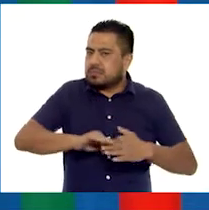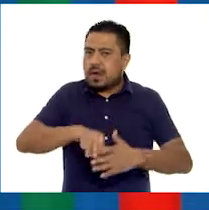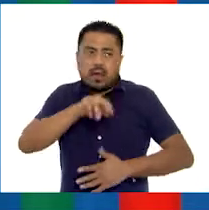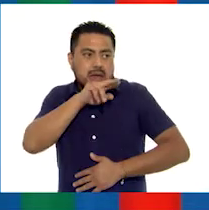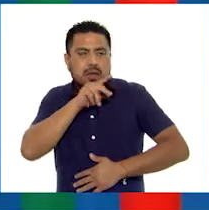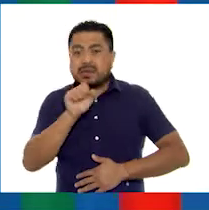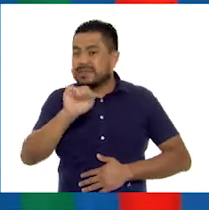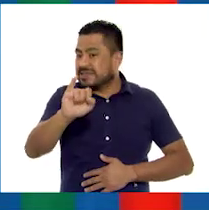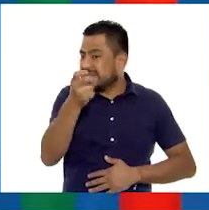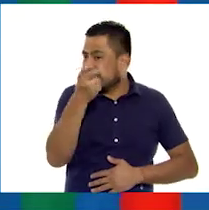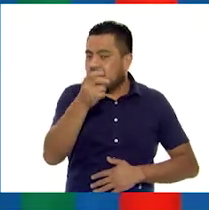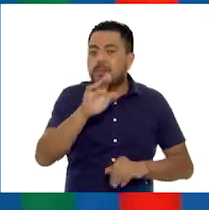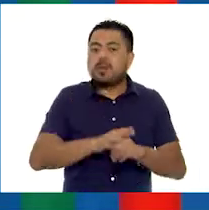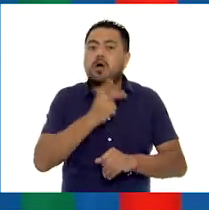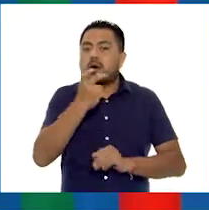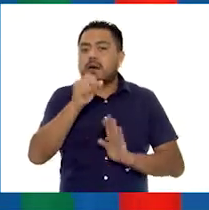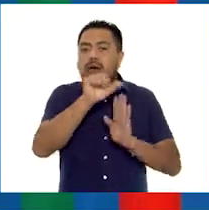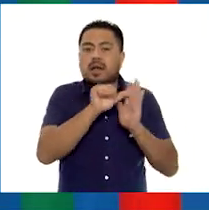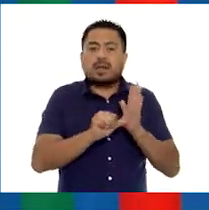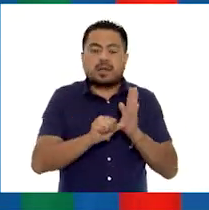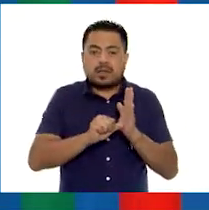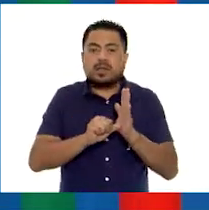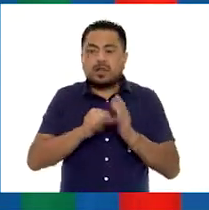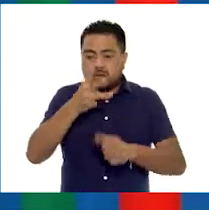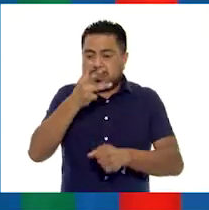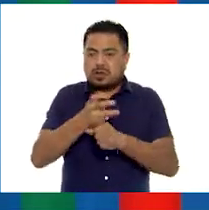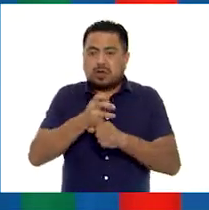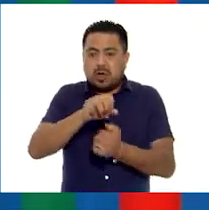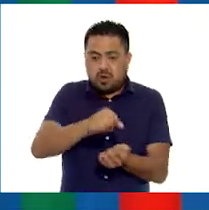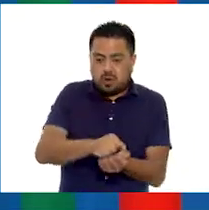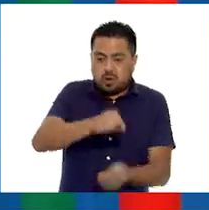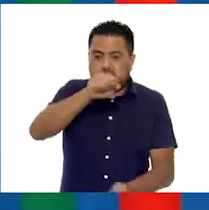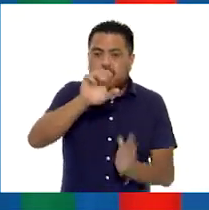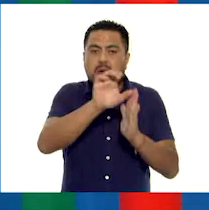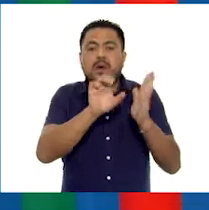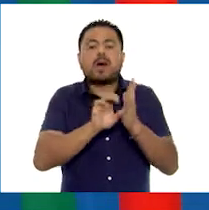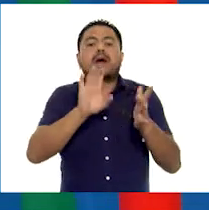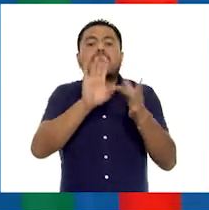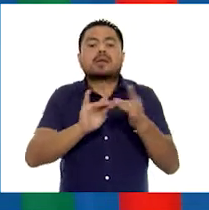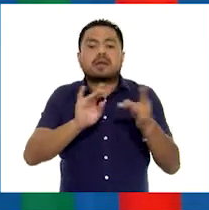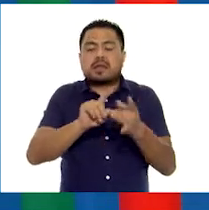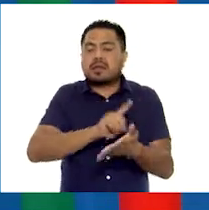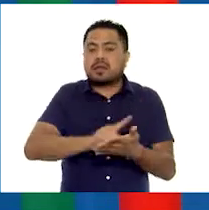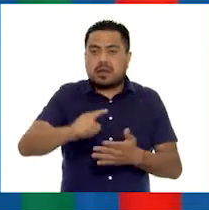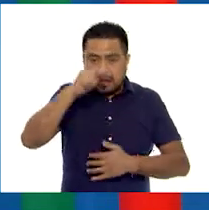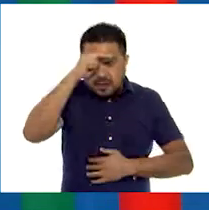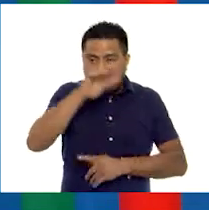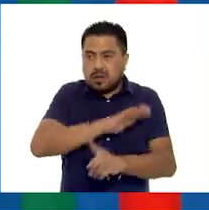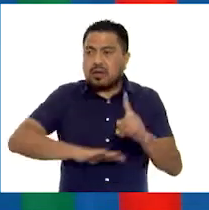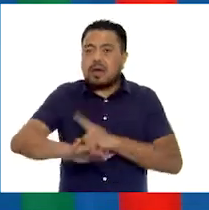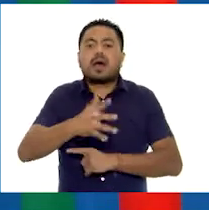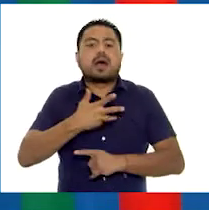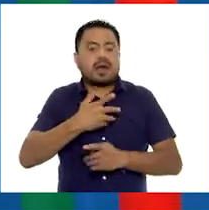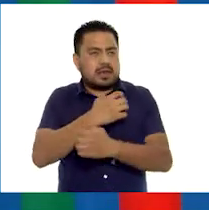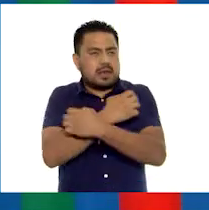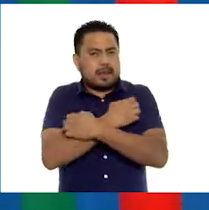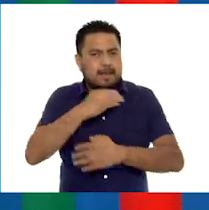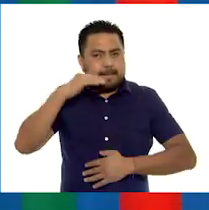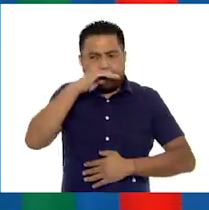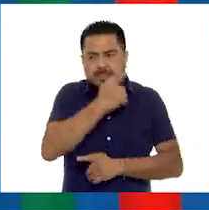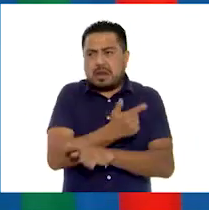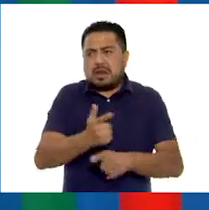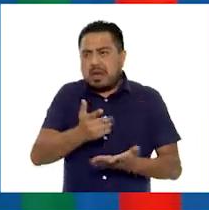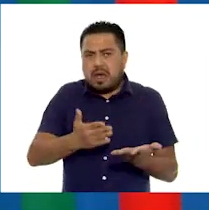por ello el artículo 3º de la constitución habla precisamente del derecho de los mexicanos a tener educación laica gratuita